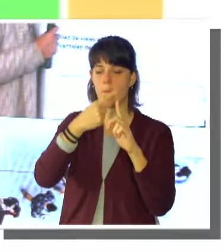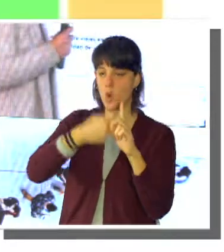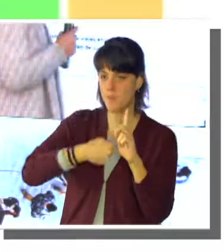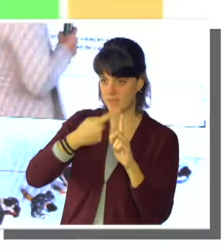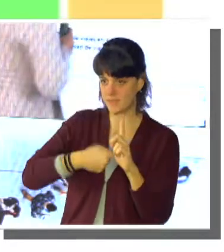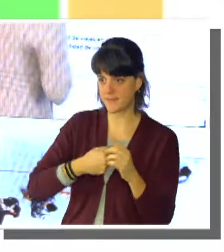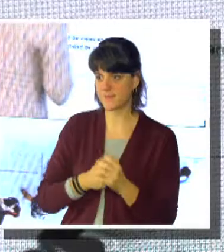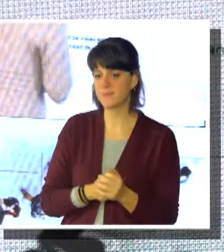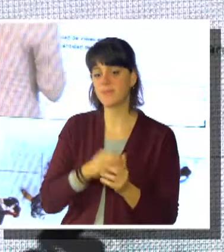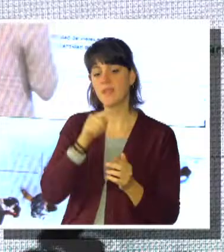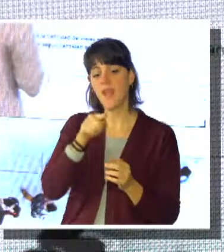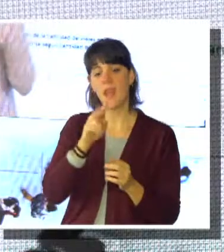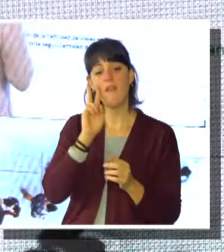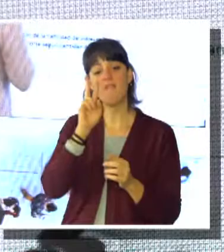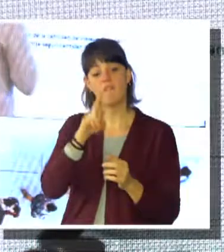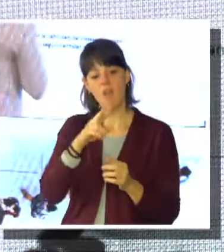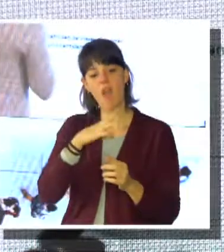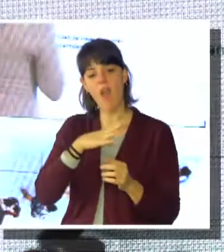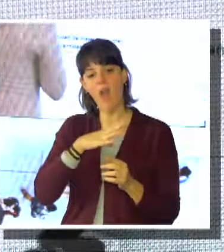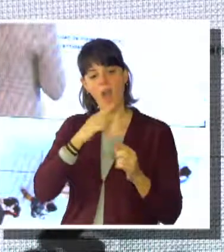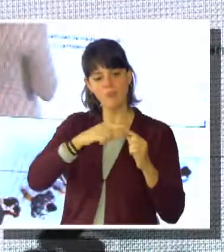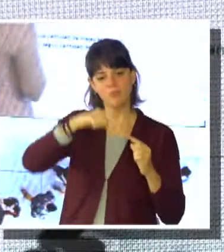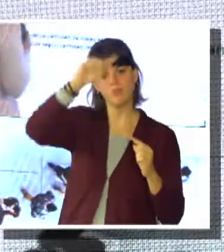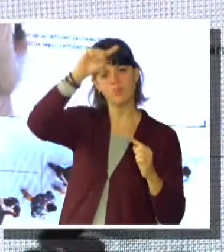entre 19 y 30 años.